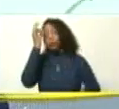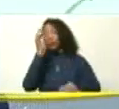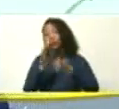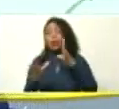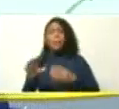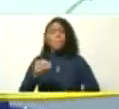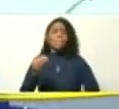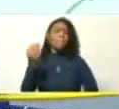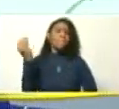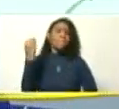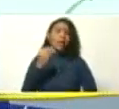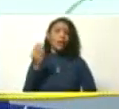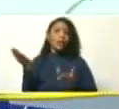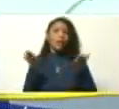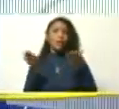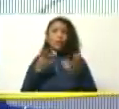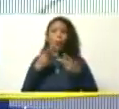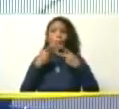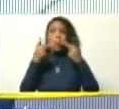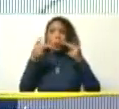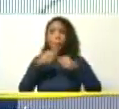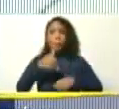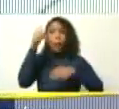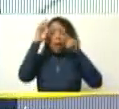los servicios públicos.